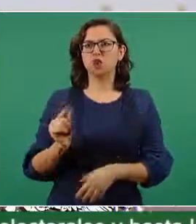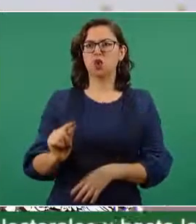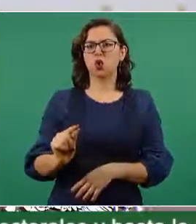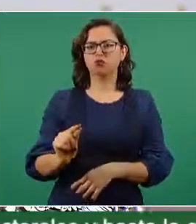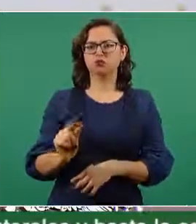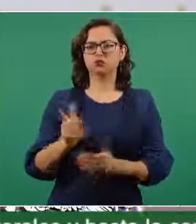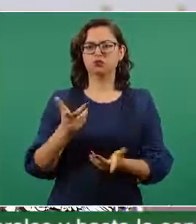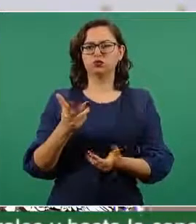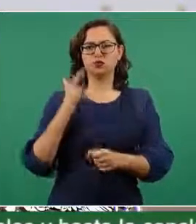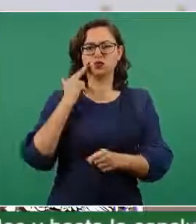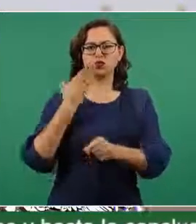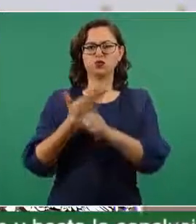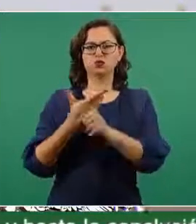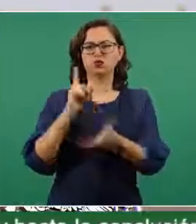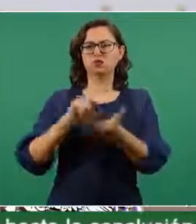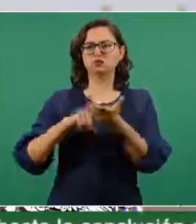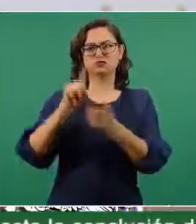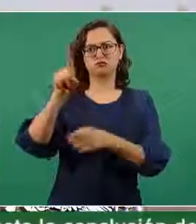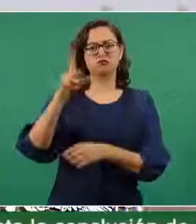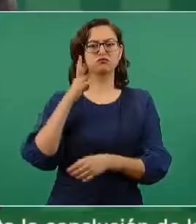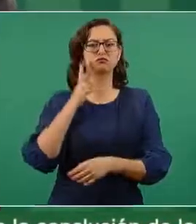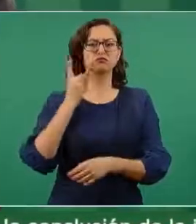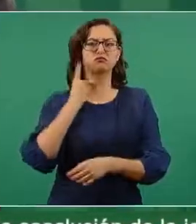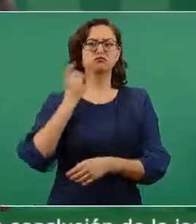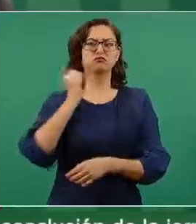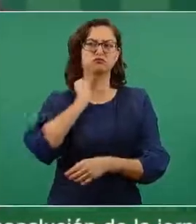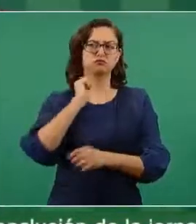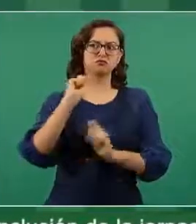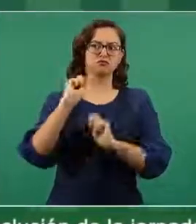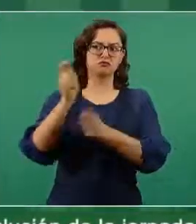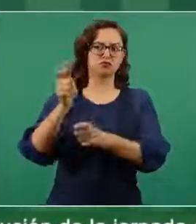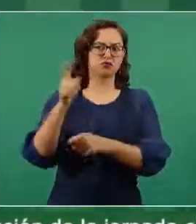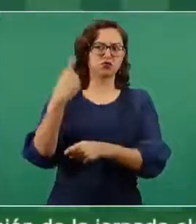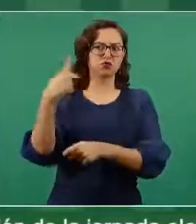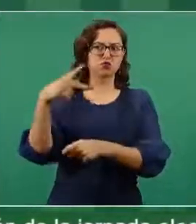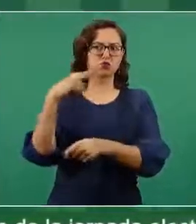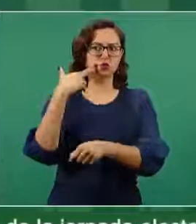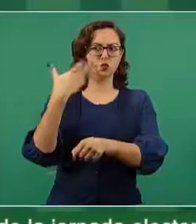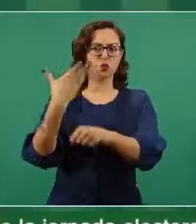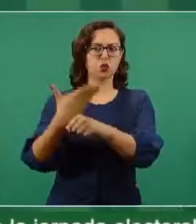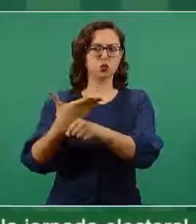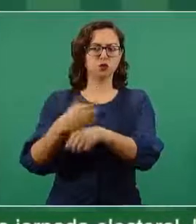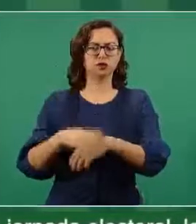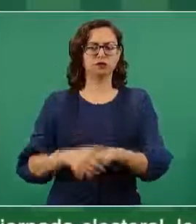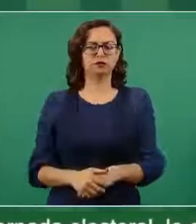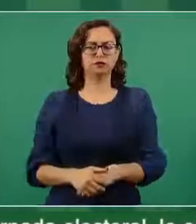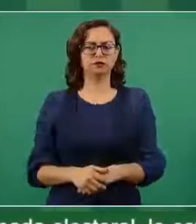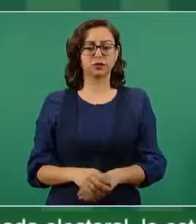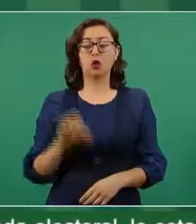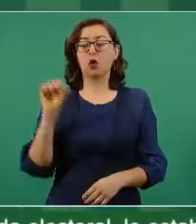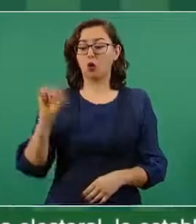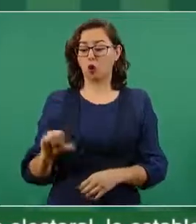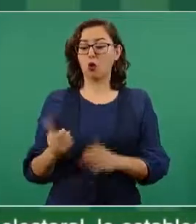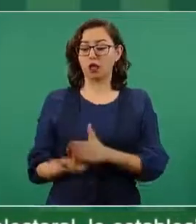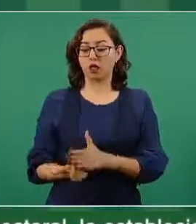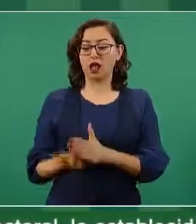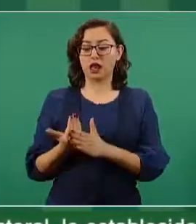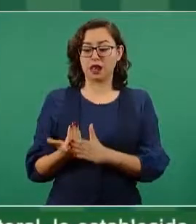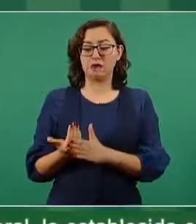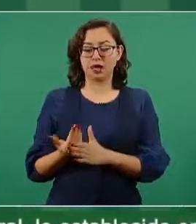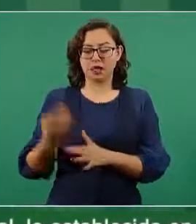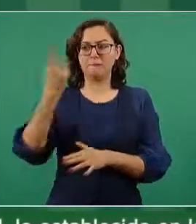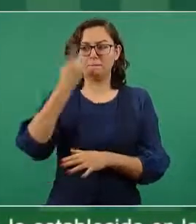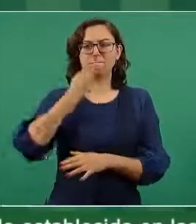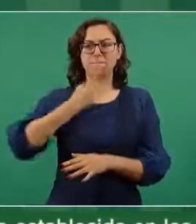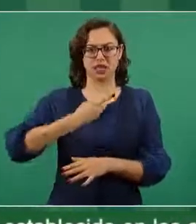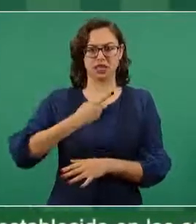legislativo. Apenas hoy en la mañana me informaron que ya la comisión